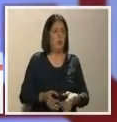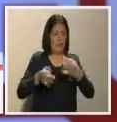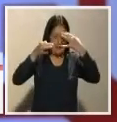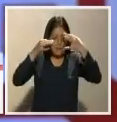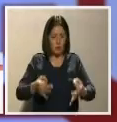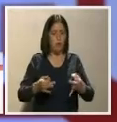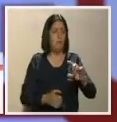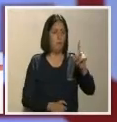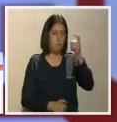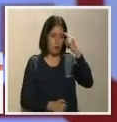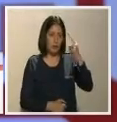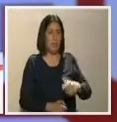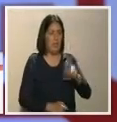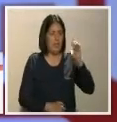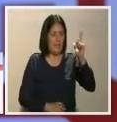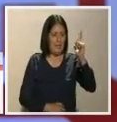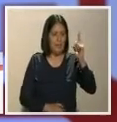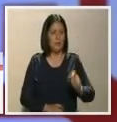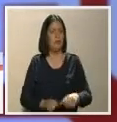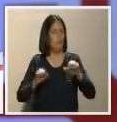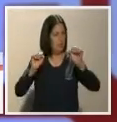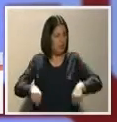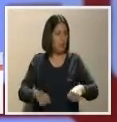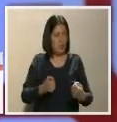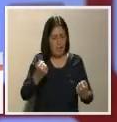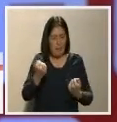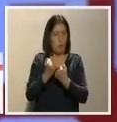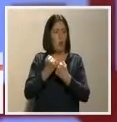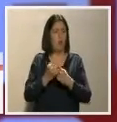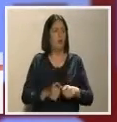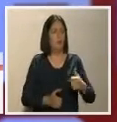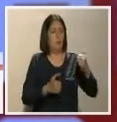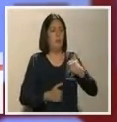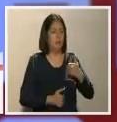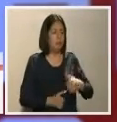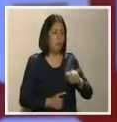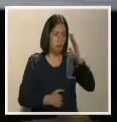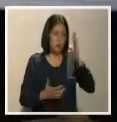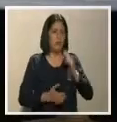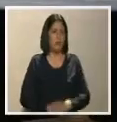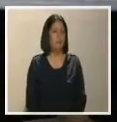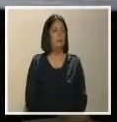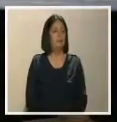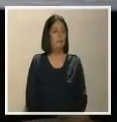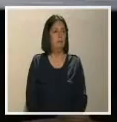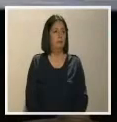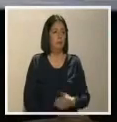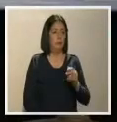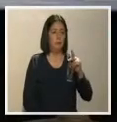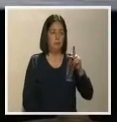decisión política, con liderazgo y con el respaldo de las fuerzas del orden. Señor Kuczynski.